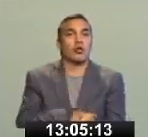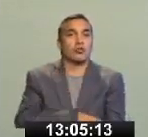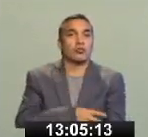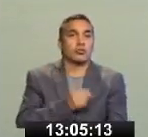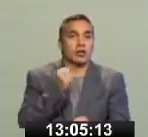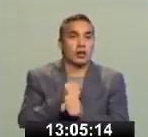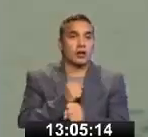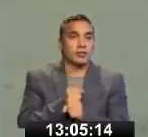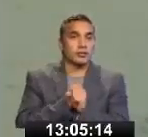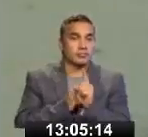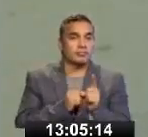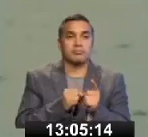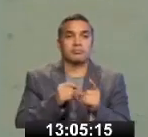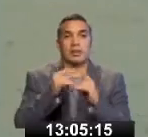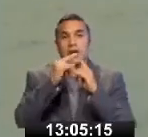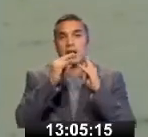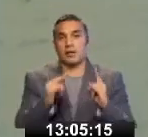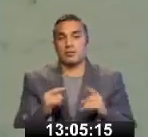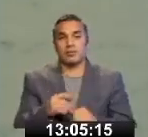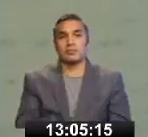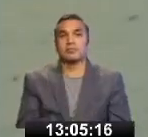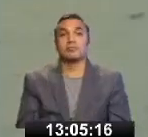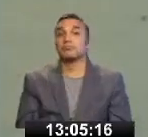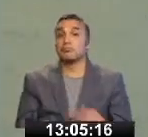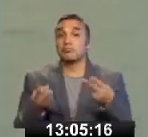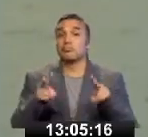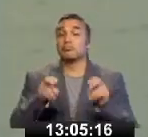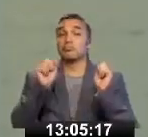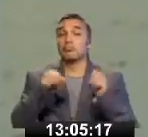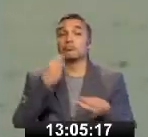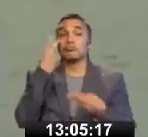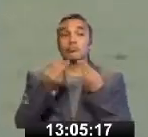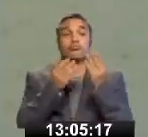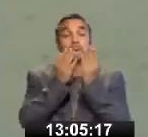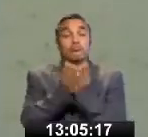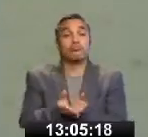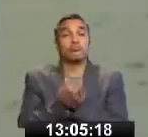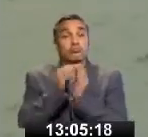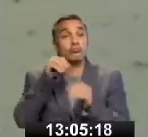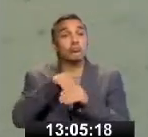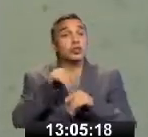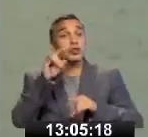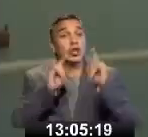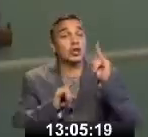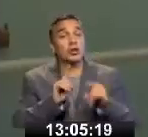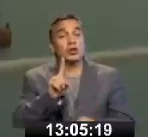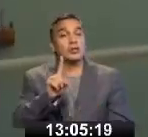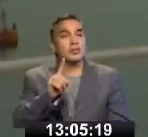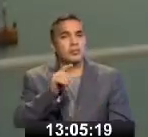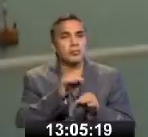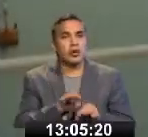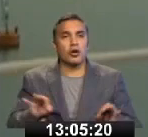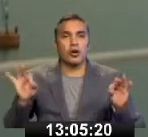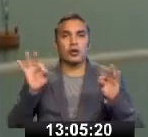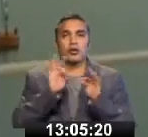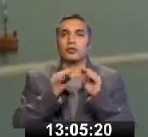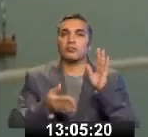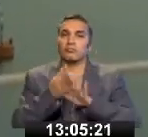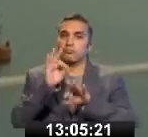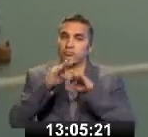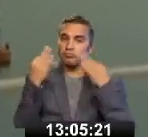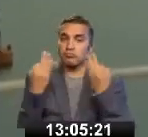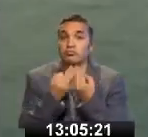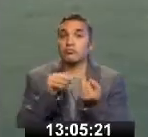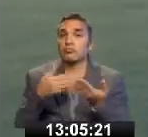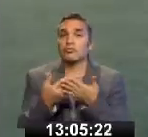a laborar. Y es que también podrán hacer paseos en lancha aquí en Salinas, tomando en consideración el salir con su familia y que